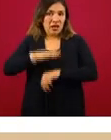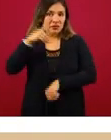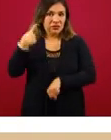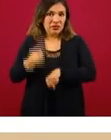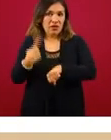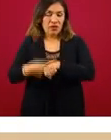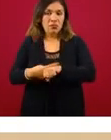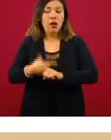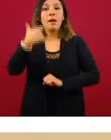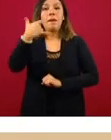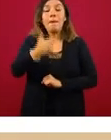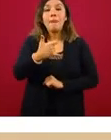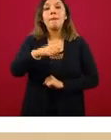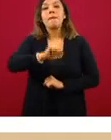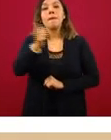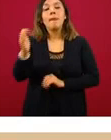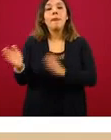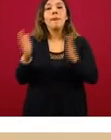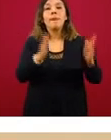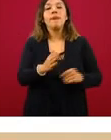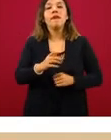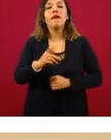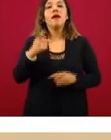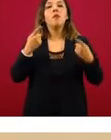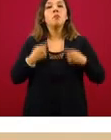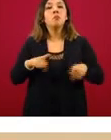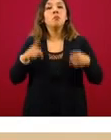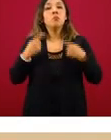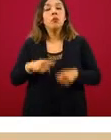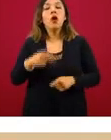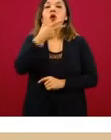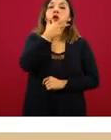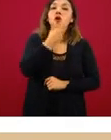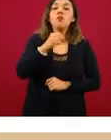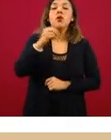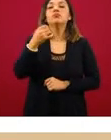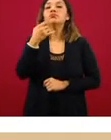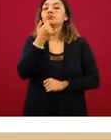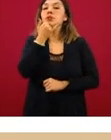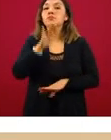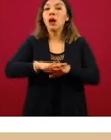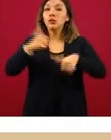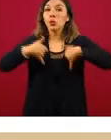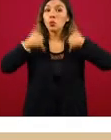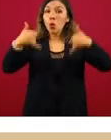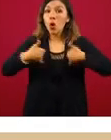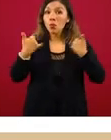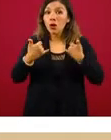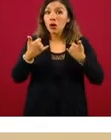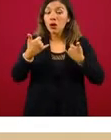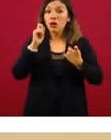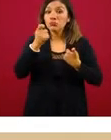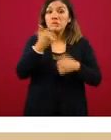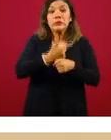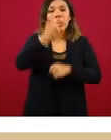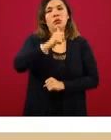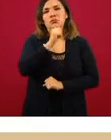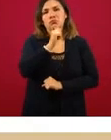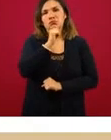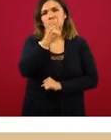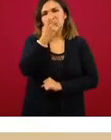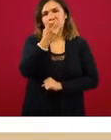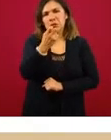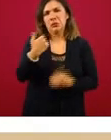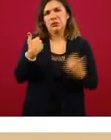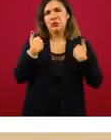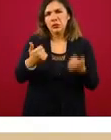en función de personal más joven realmente no hay tanta afectación, y es algo que vemos